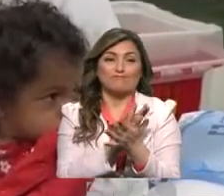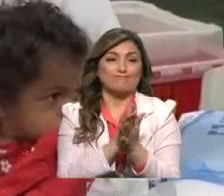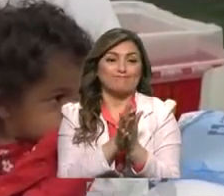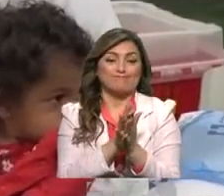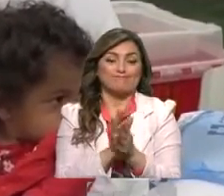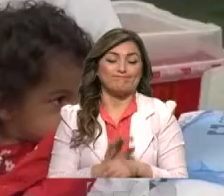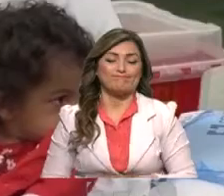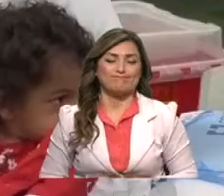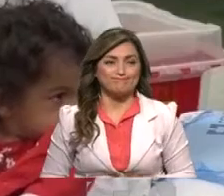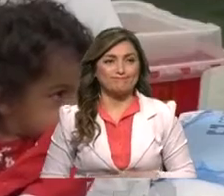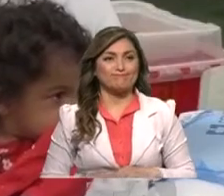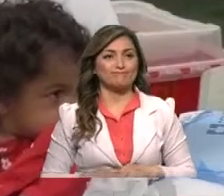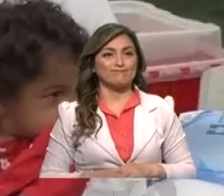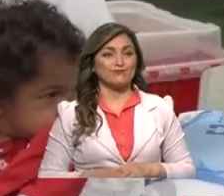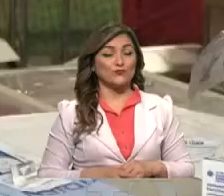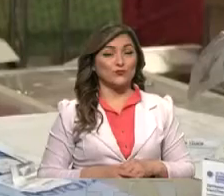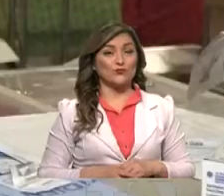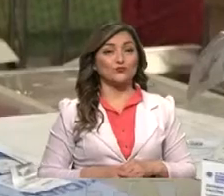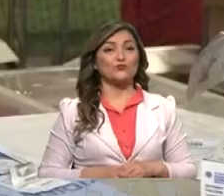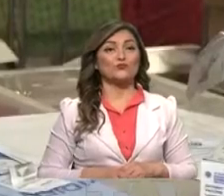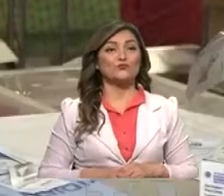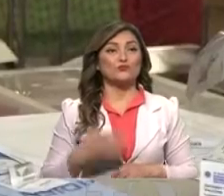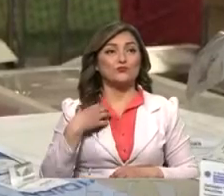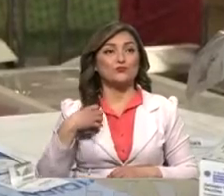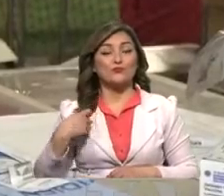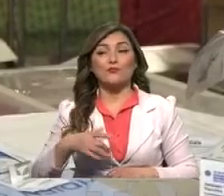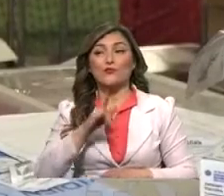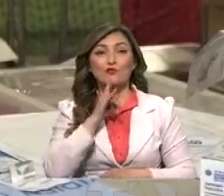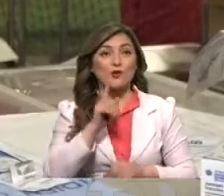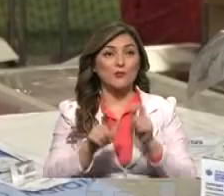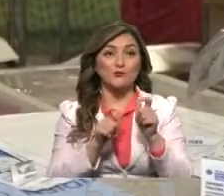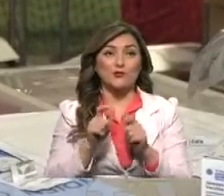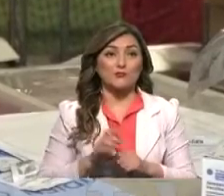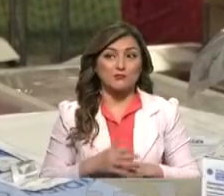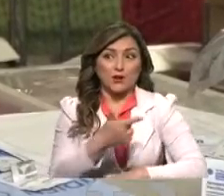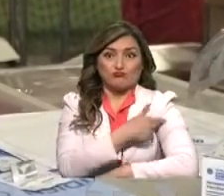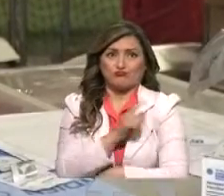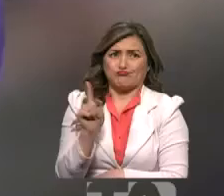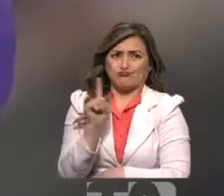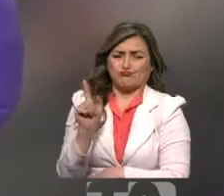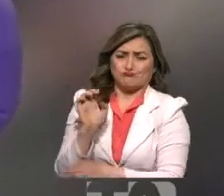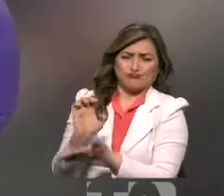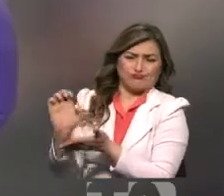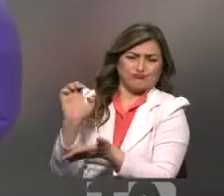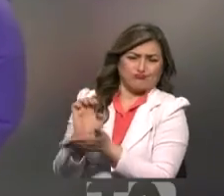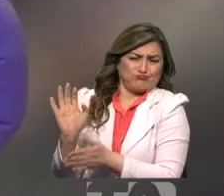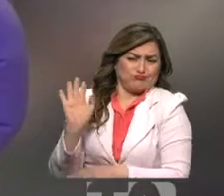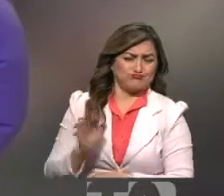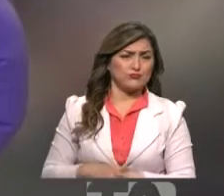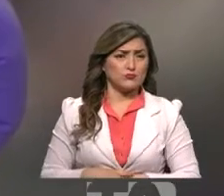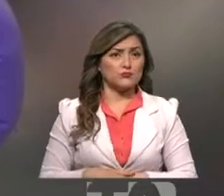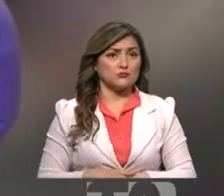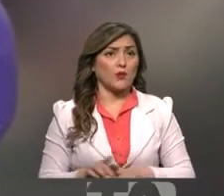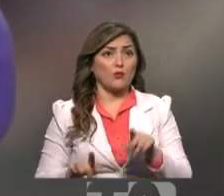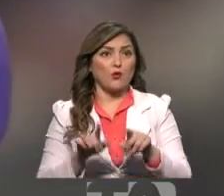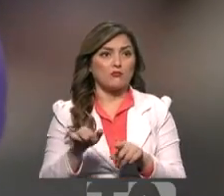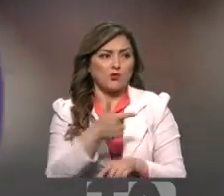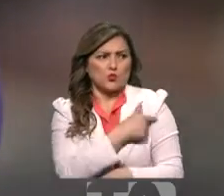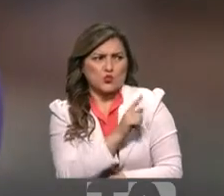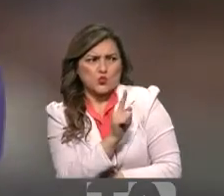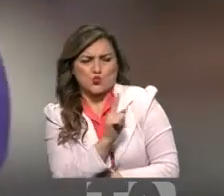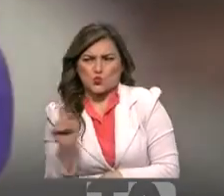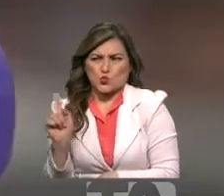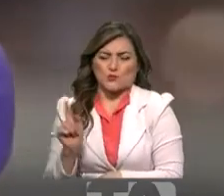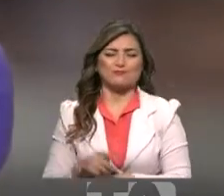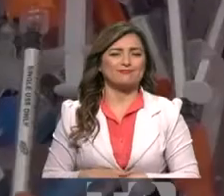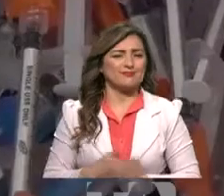antecedente de vacunación. Acuérdense ustedes que en los Estados Unidos la gente no se quiere vacunar. Hay algunos lugares donde las personas no se vacunan, pues acuérdense ustedes